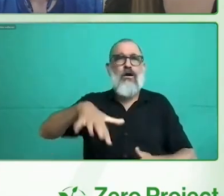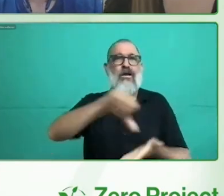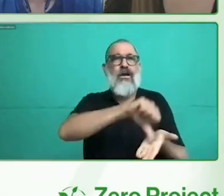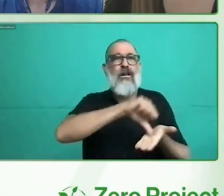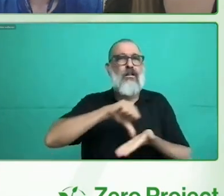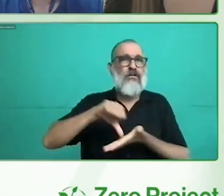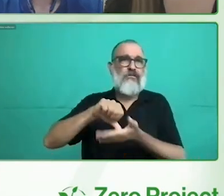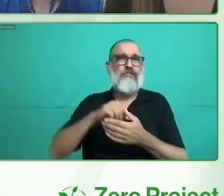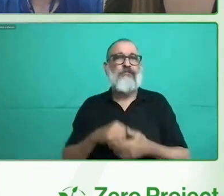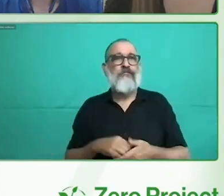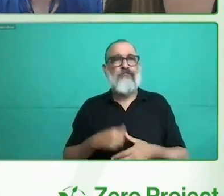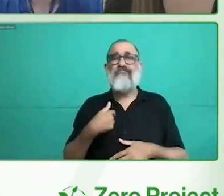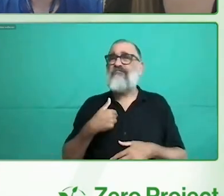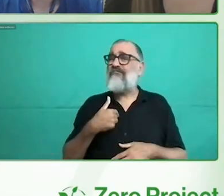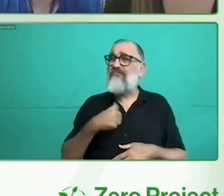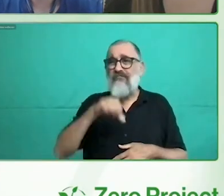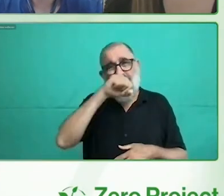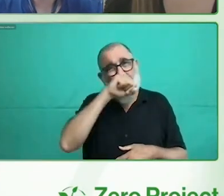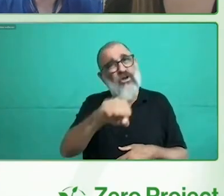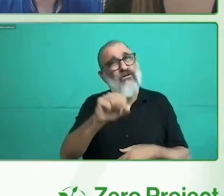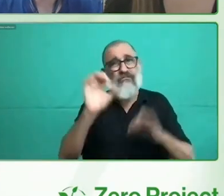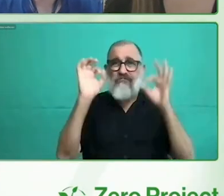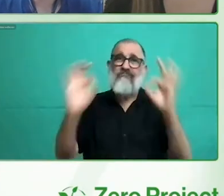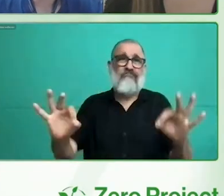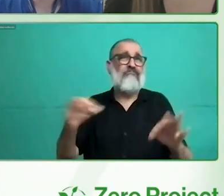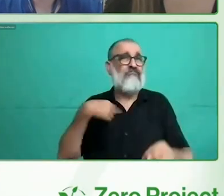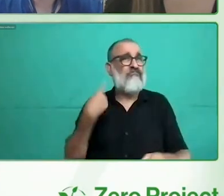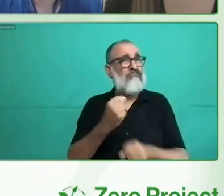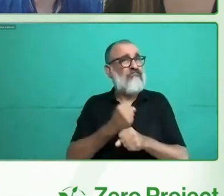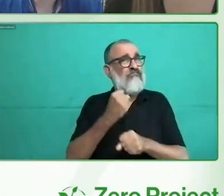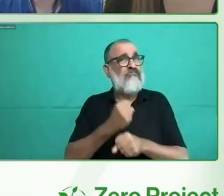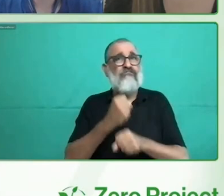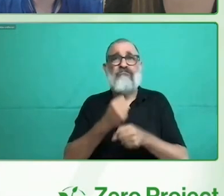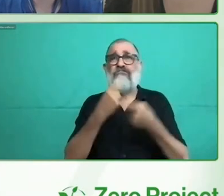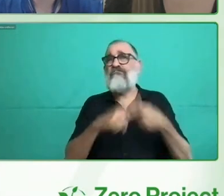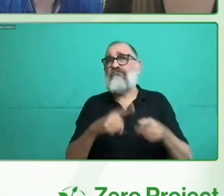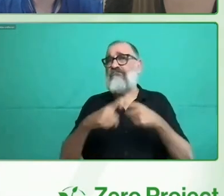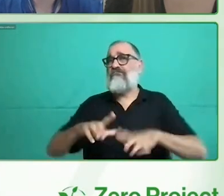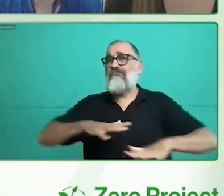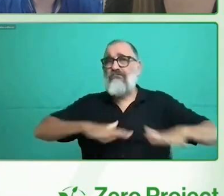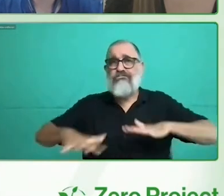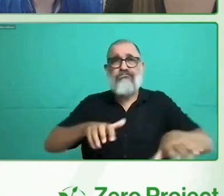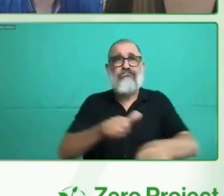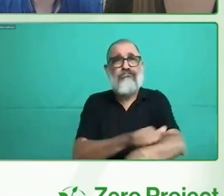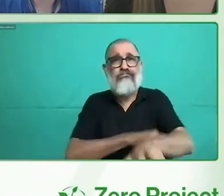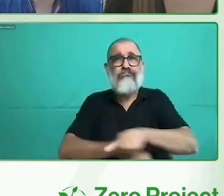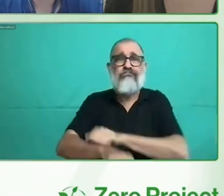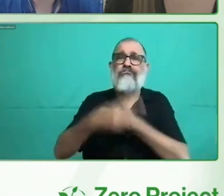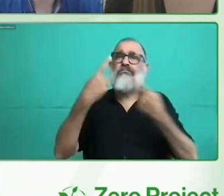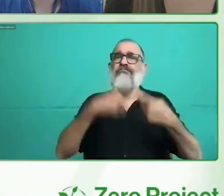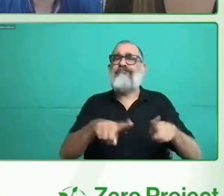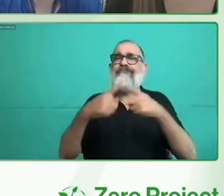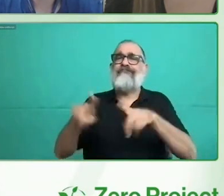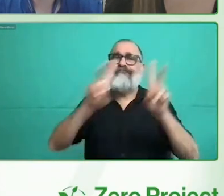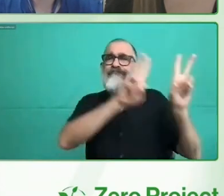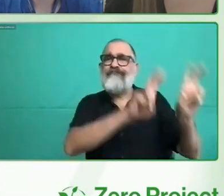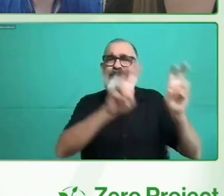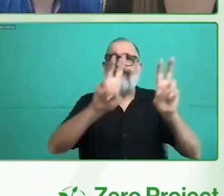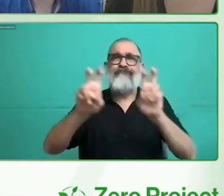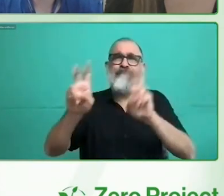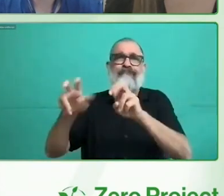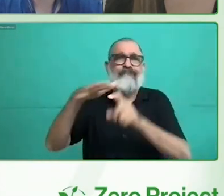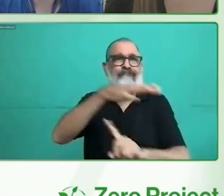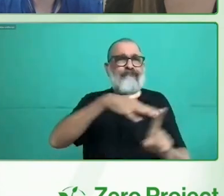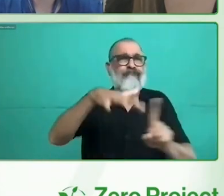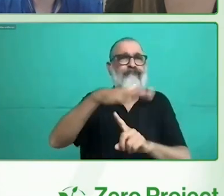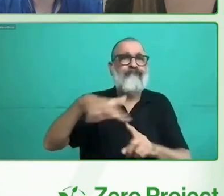acciones en diferentes contextos en materia de emprendimiento de personas con discapacidad. De hecho, es